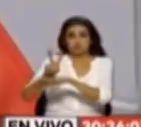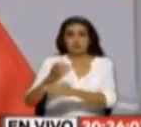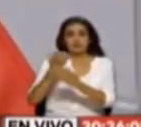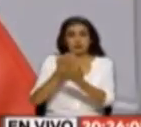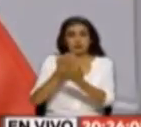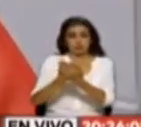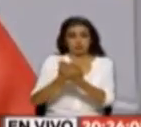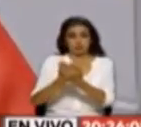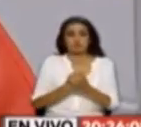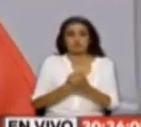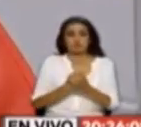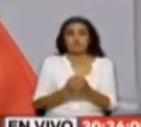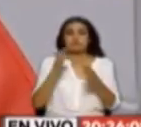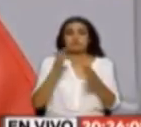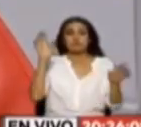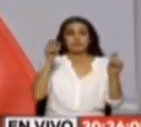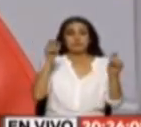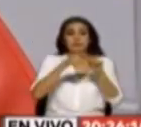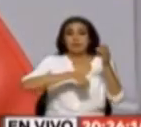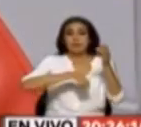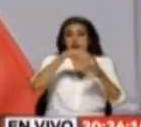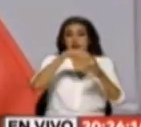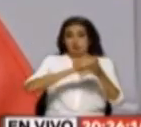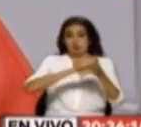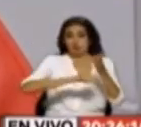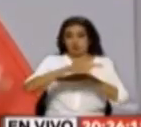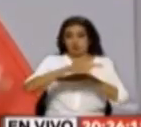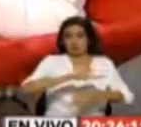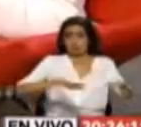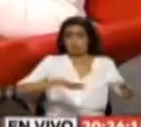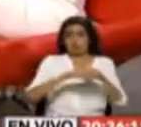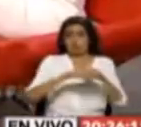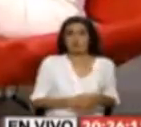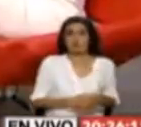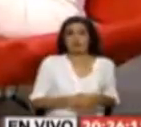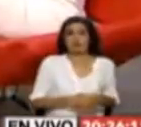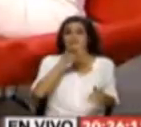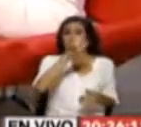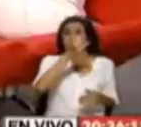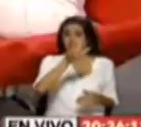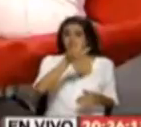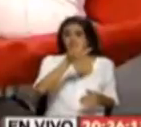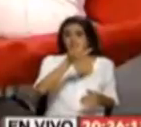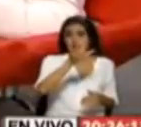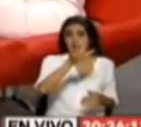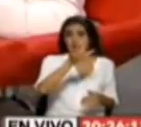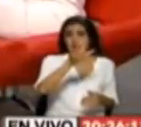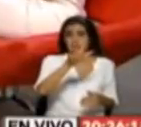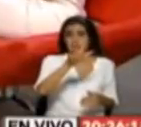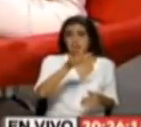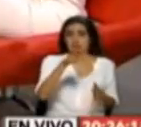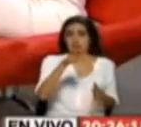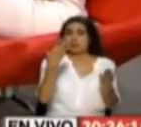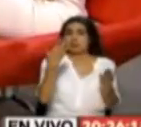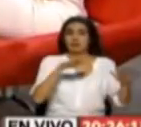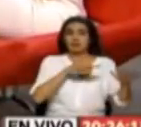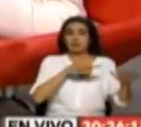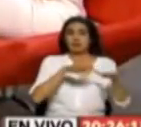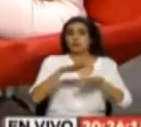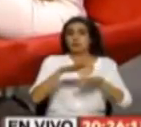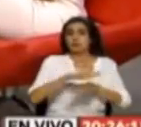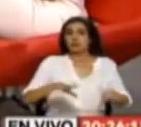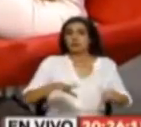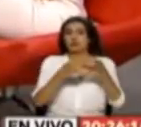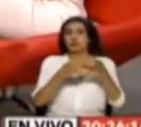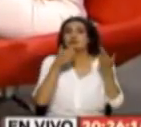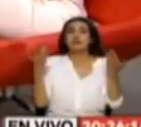este convenio permite fortalecer la acción también en los territorios. Son tres esas estrategias o líneas de acción que tenemos desde el